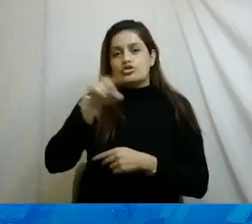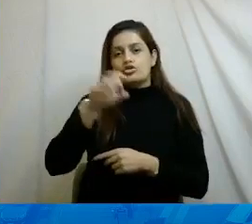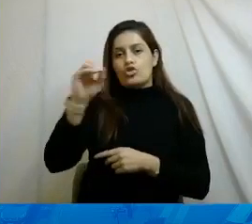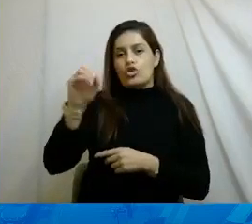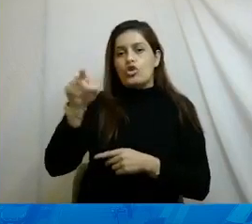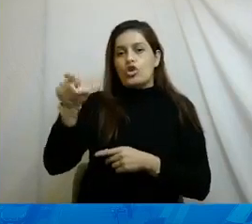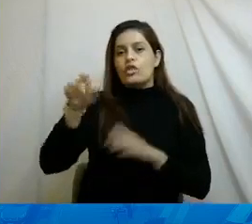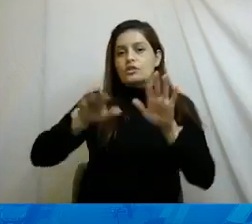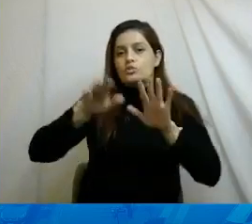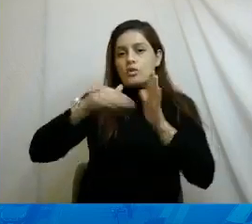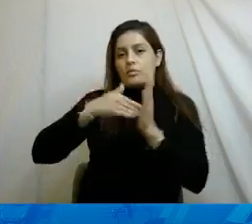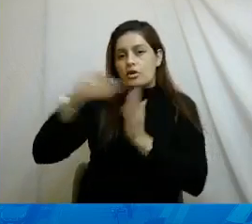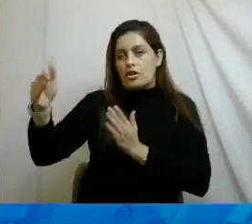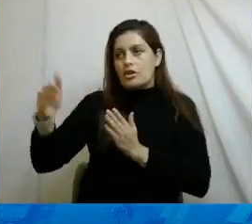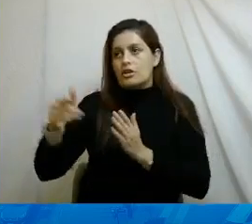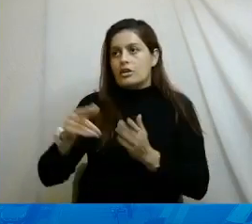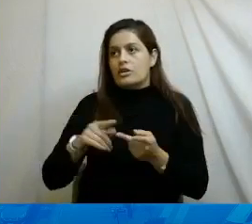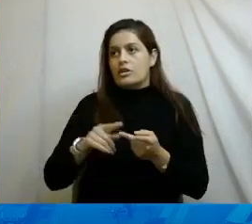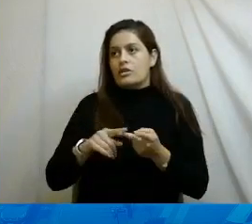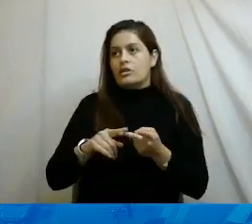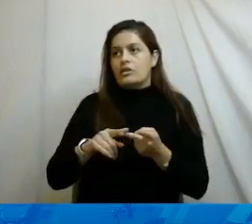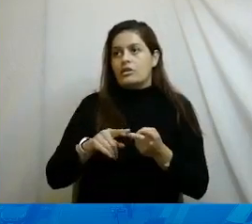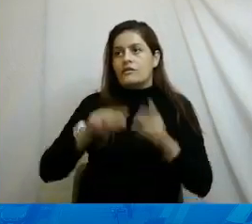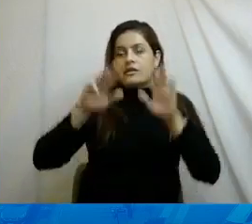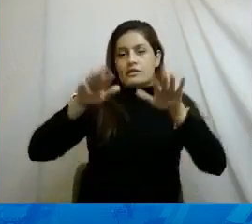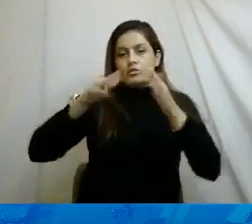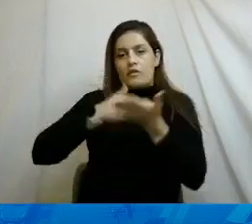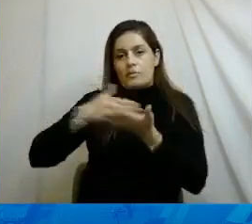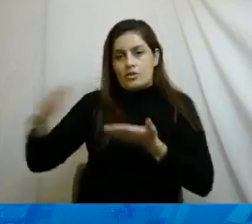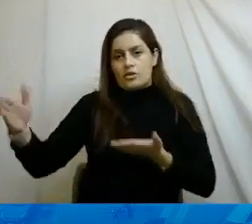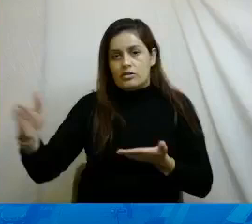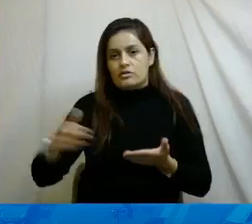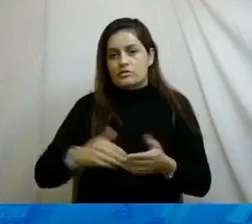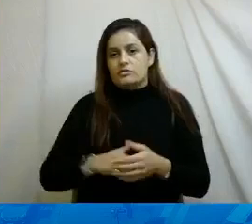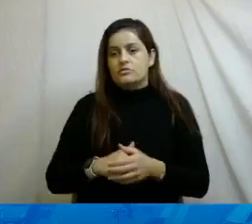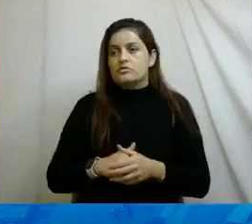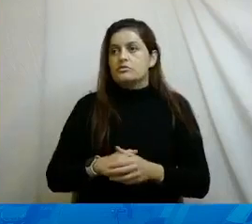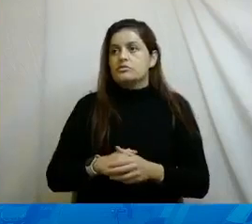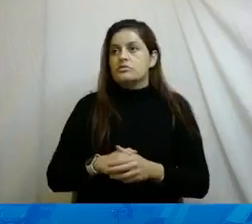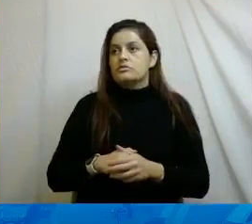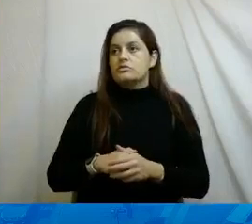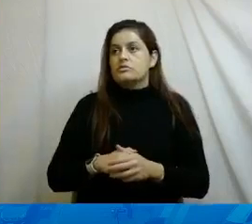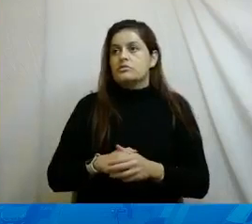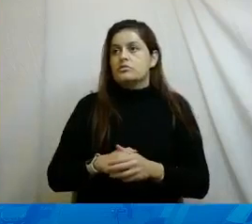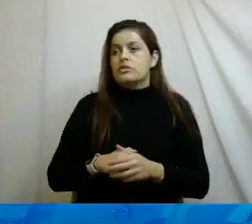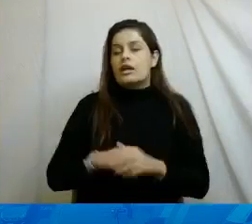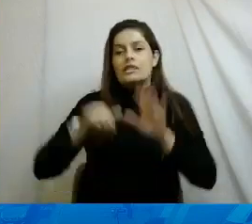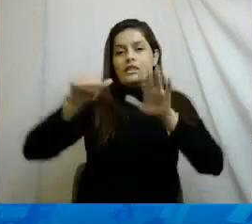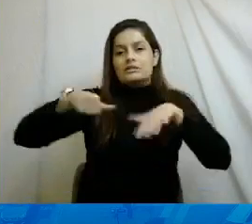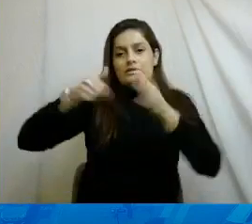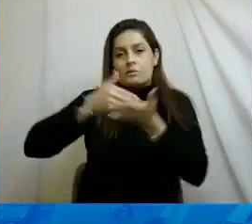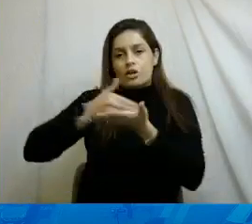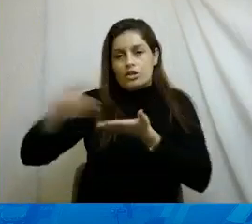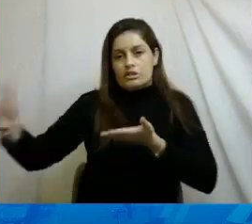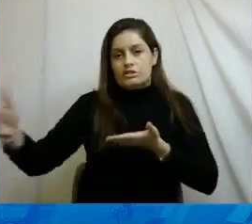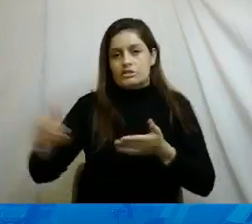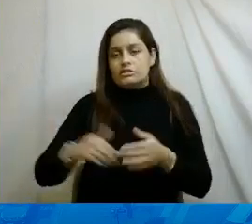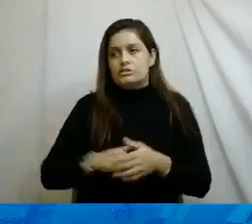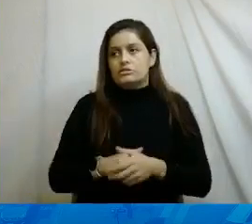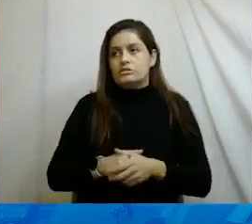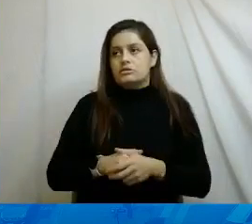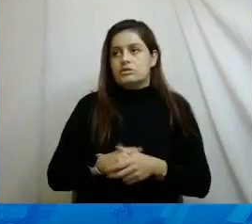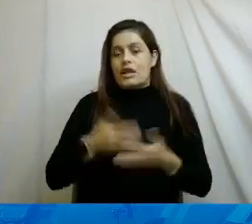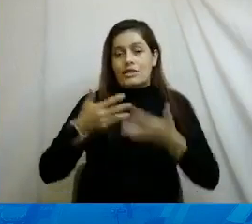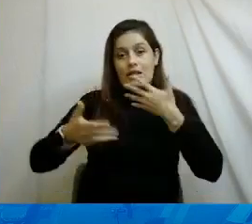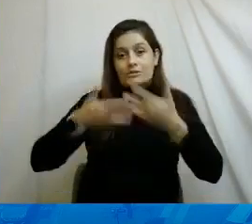Motivación, 19 millones. Ares Ingeniería, 19 millones. Gobernación Provincial, 16 millones.